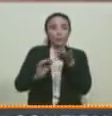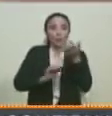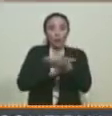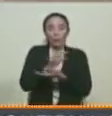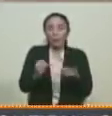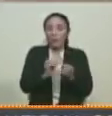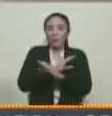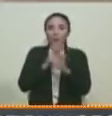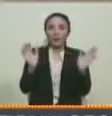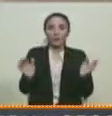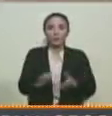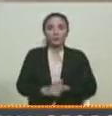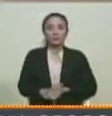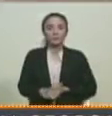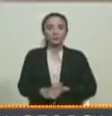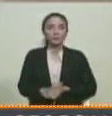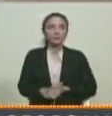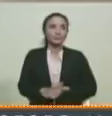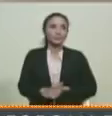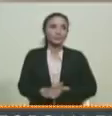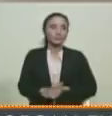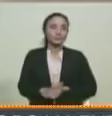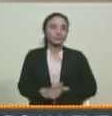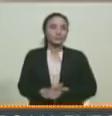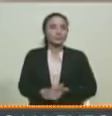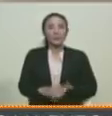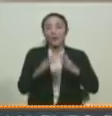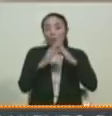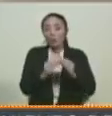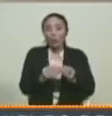podemos tener. Y